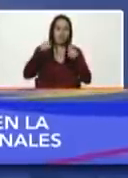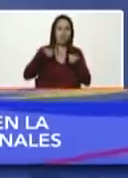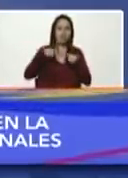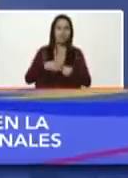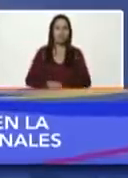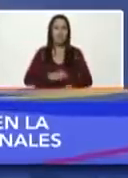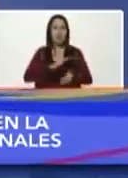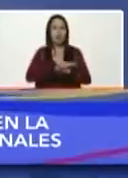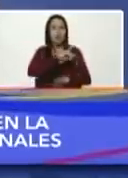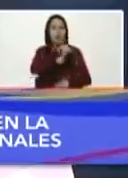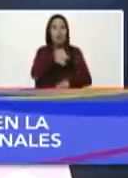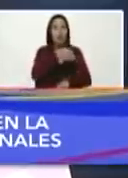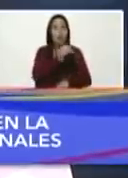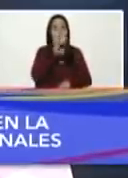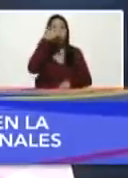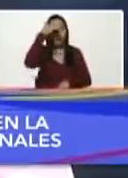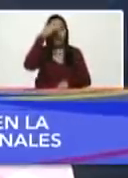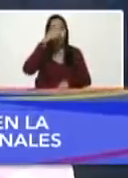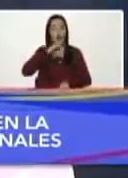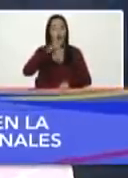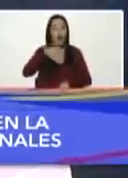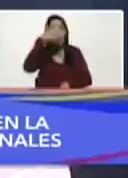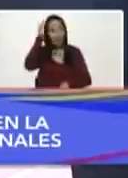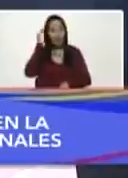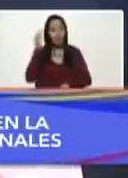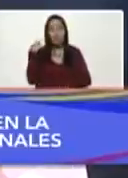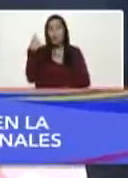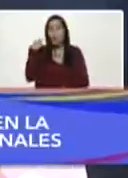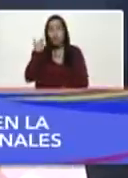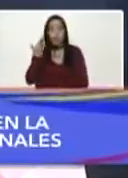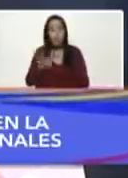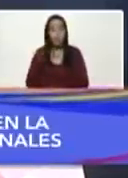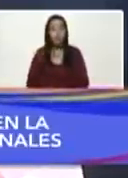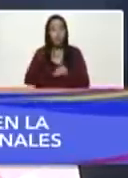Jorge Rodríguez, que es mi psiquiatra, está loco.